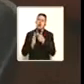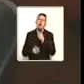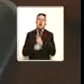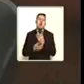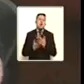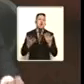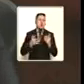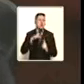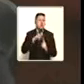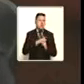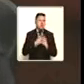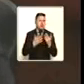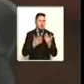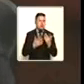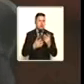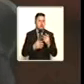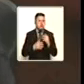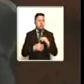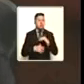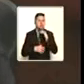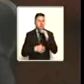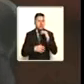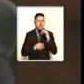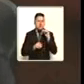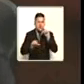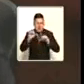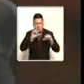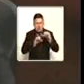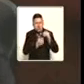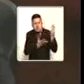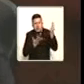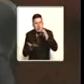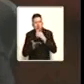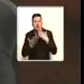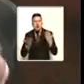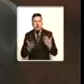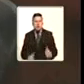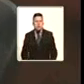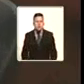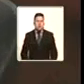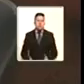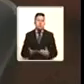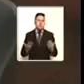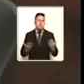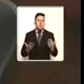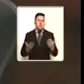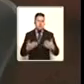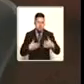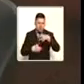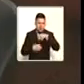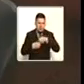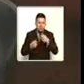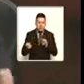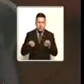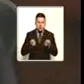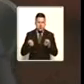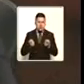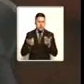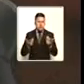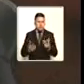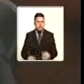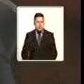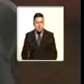de dónde vienen los abastecimientos de precursores químicos? ¿Dónde están los sistemas de control de la cadena